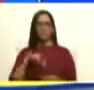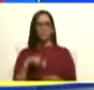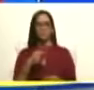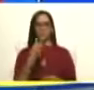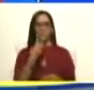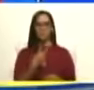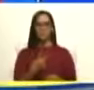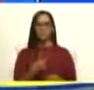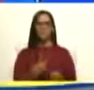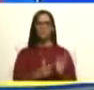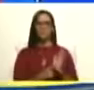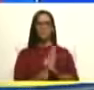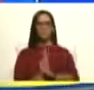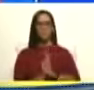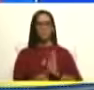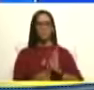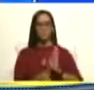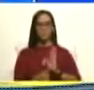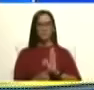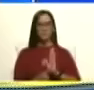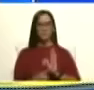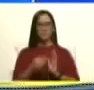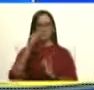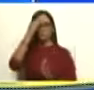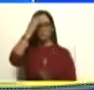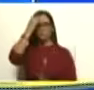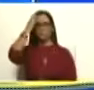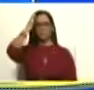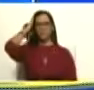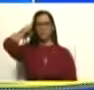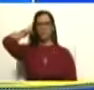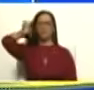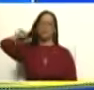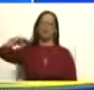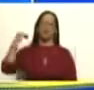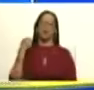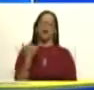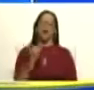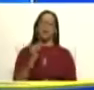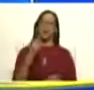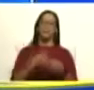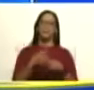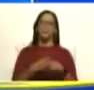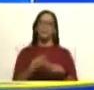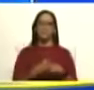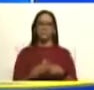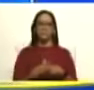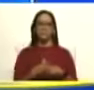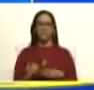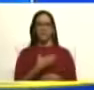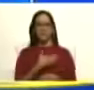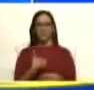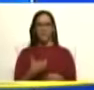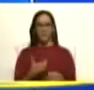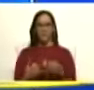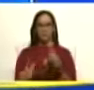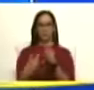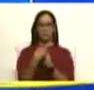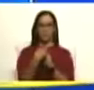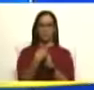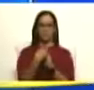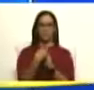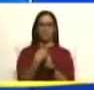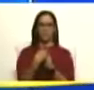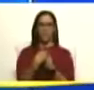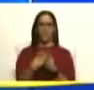visto, se ha demostrado que hay una inminente agresión, que se pretende agredirnos